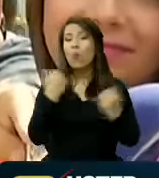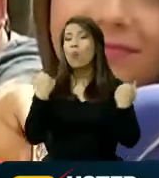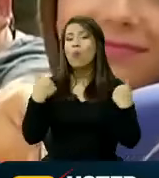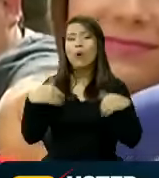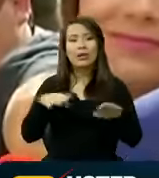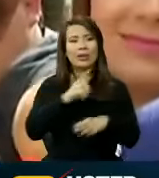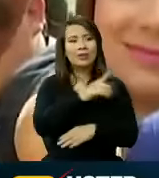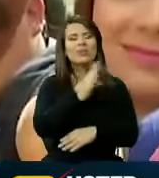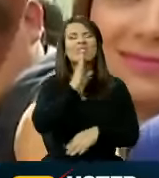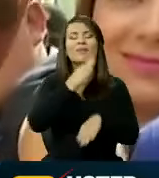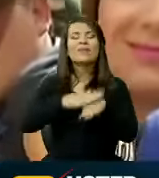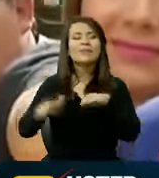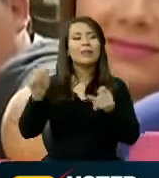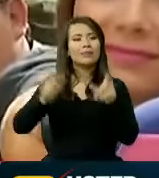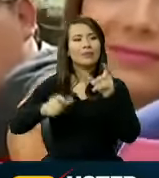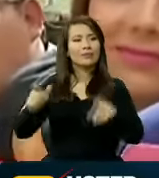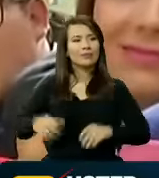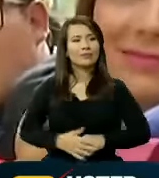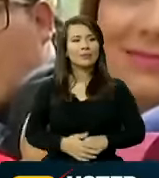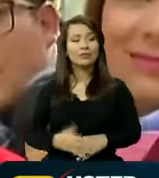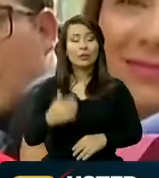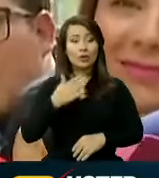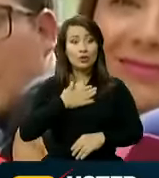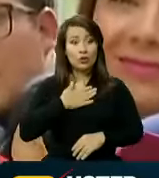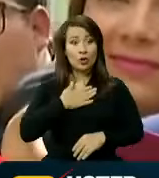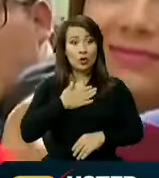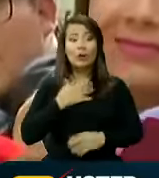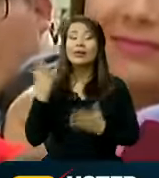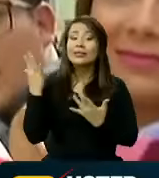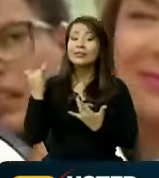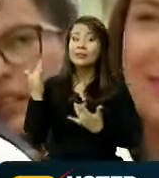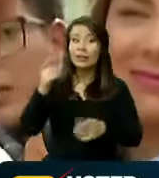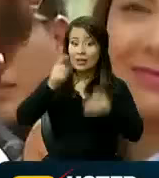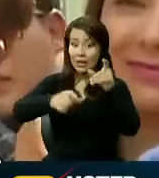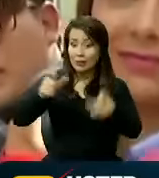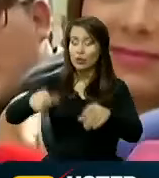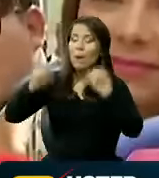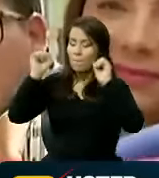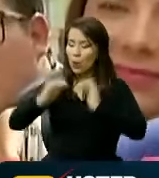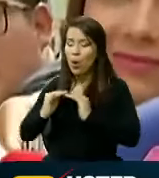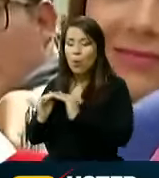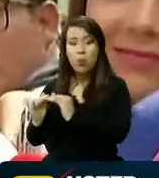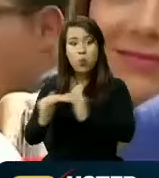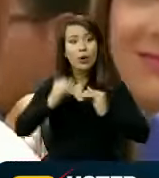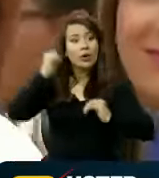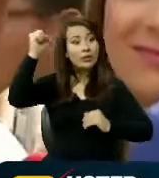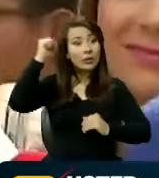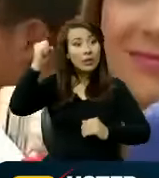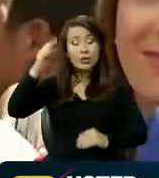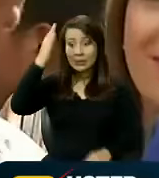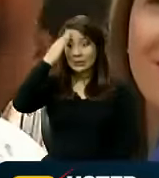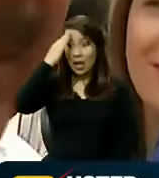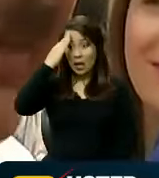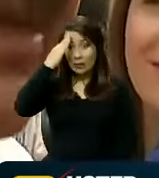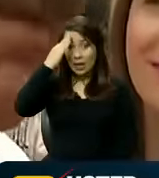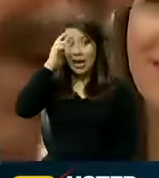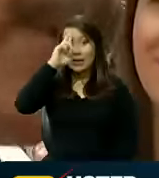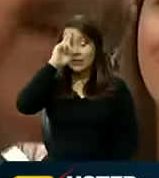es su llamado? Bueno, mi llamado es el llamado a la democracia, al orden, a votar,